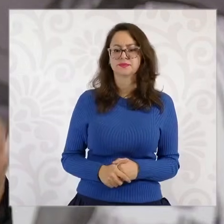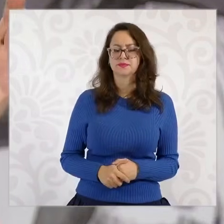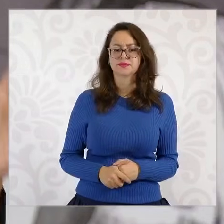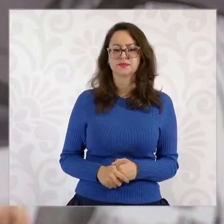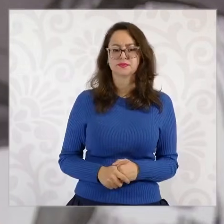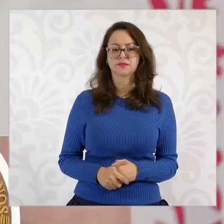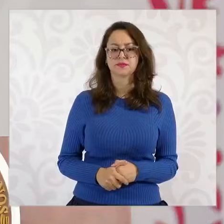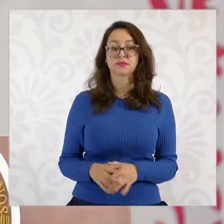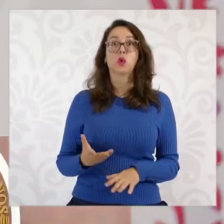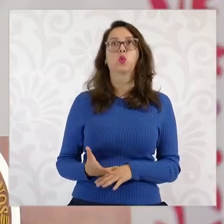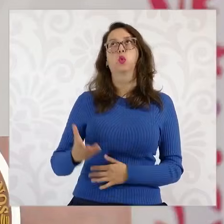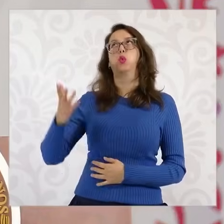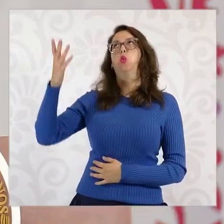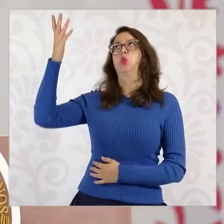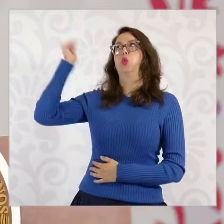Bueno, en la época de Franco.